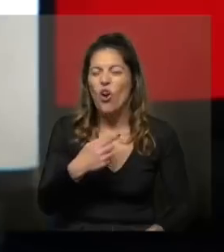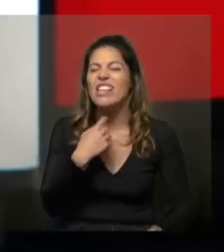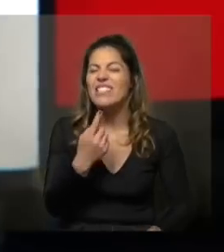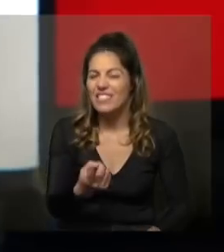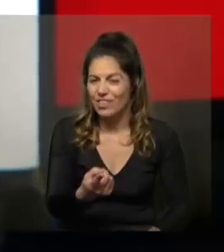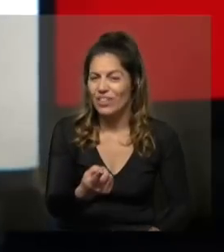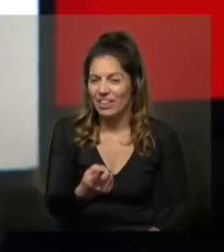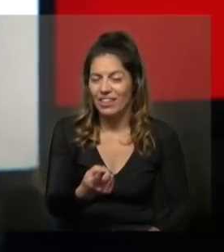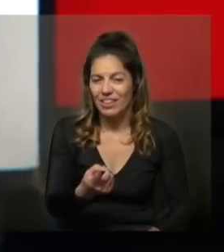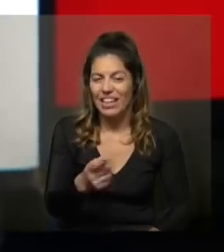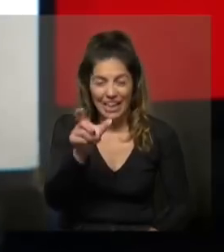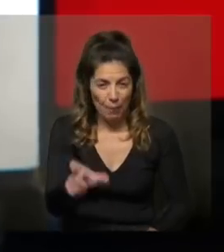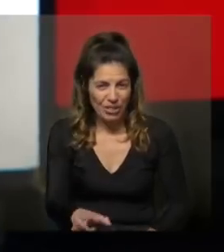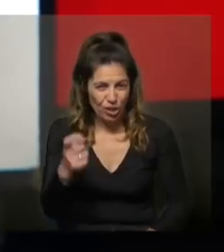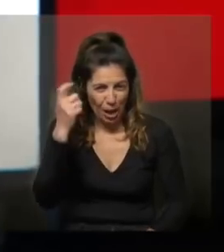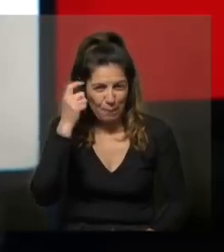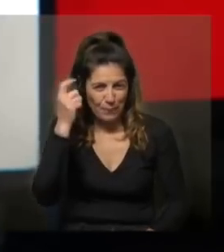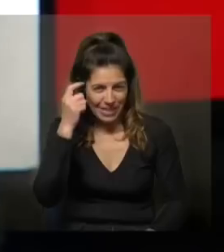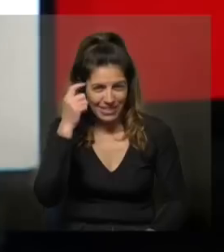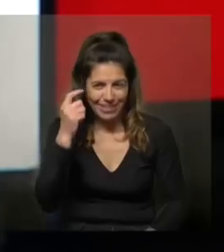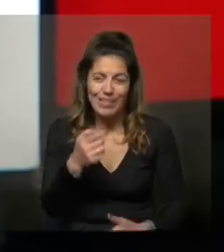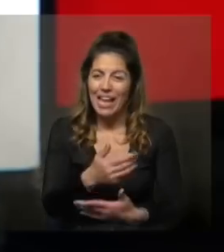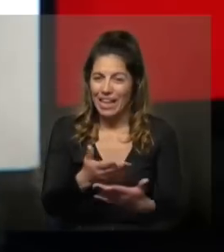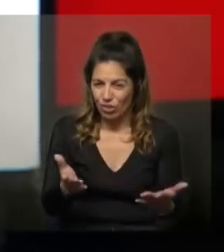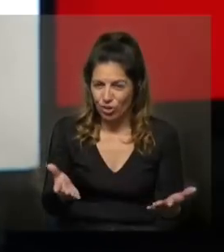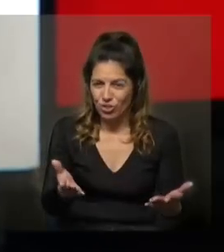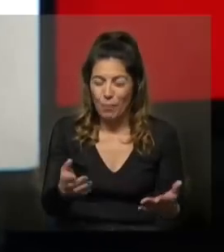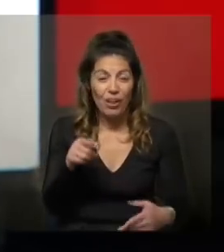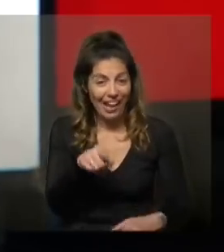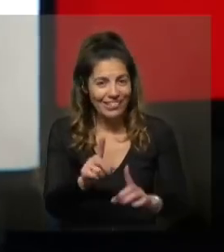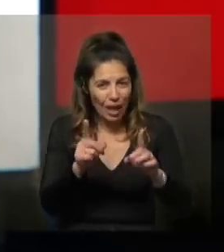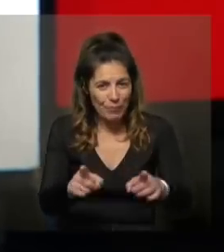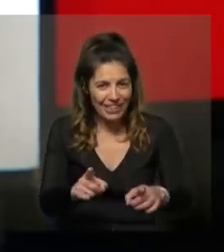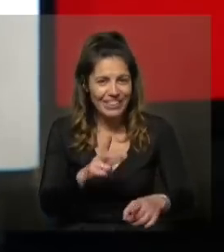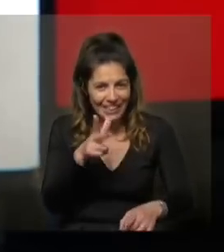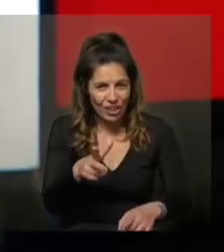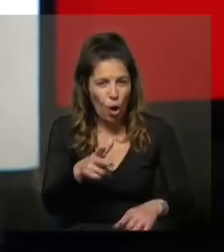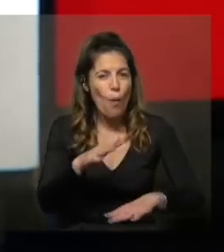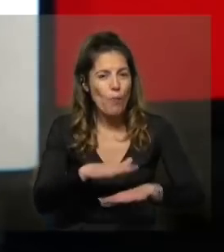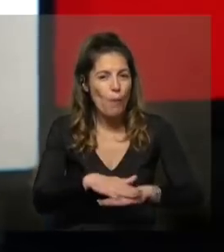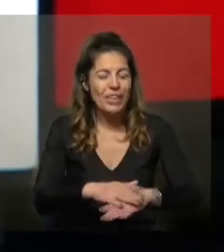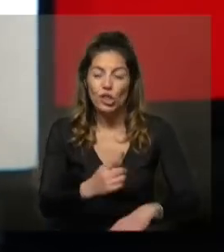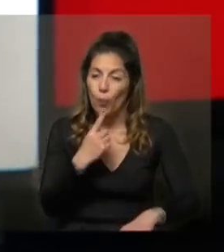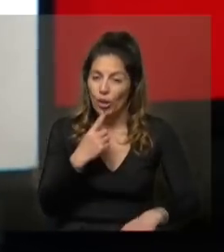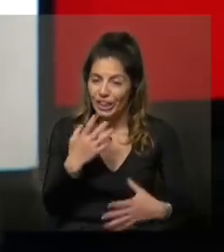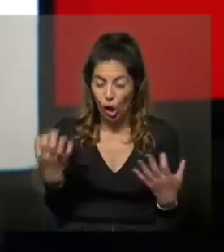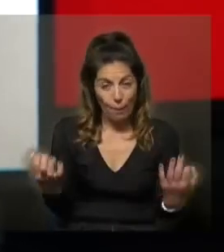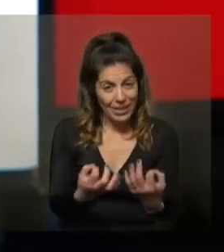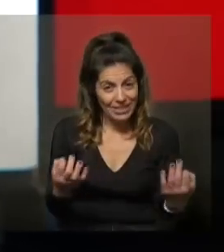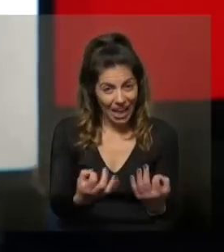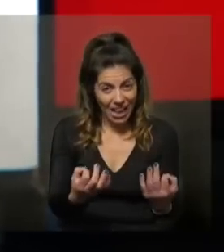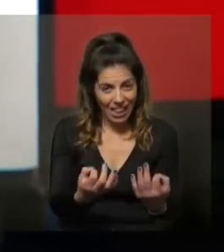que la gente piense Entonces porque ahí también te digo Tenemos un momento político muy especial Sí